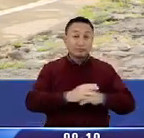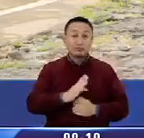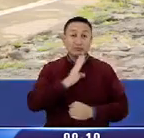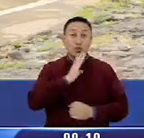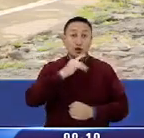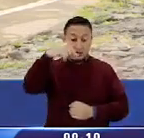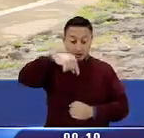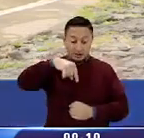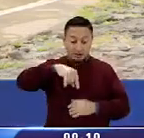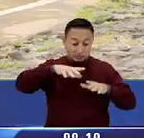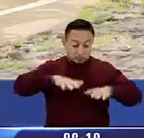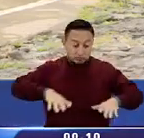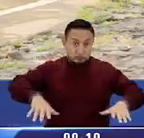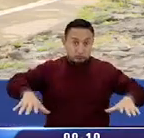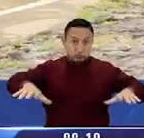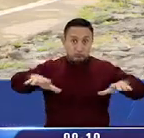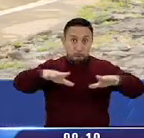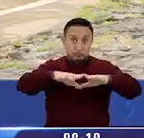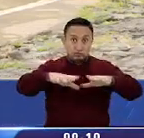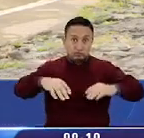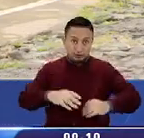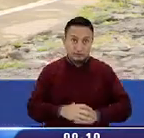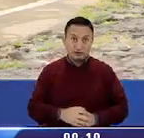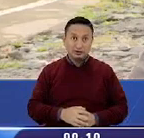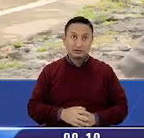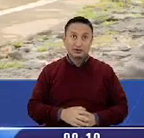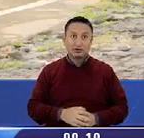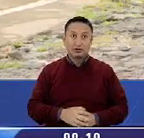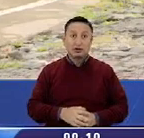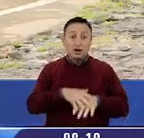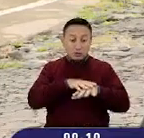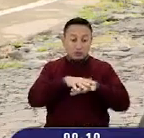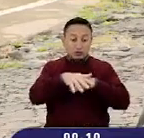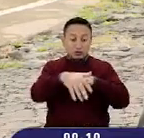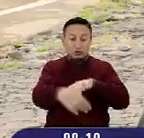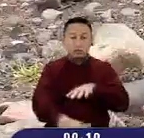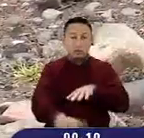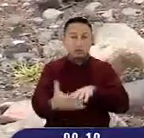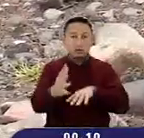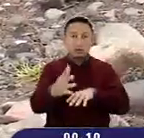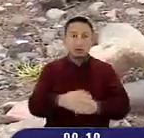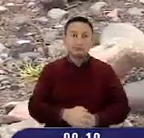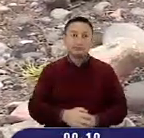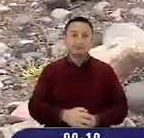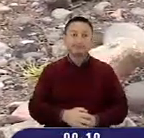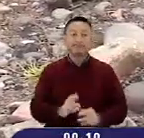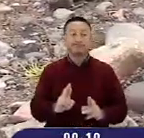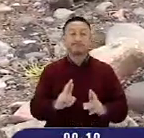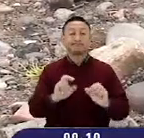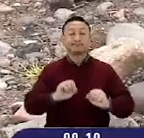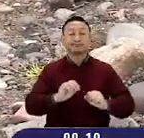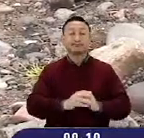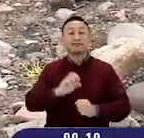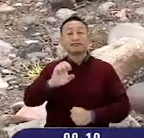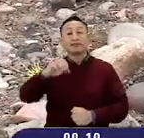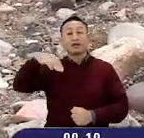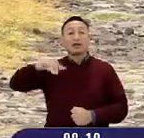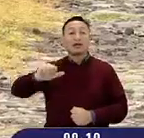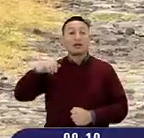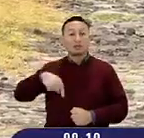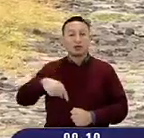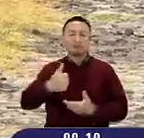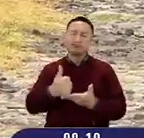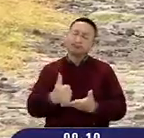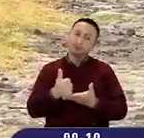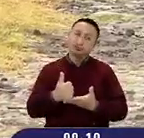esta avenida, en esta vía, No hay desfogue del agua. Esperan que la empresa de obras públicas escuche su